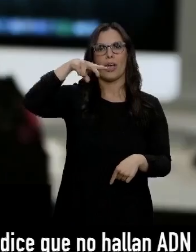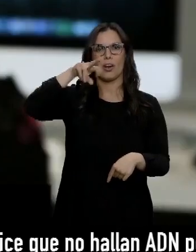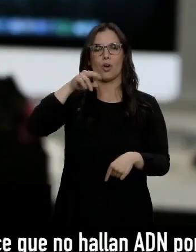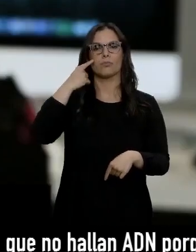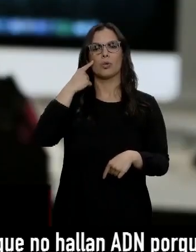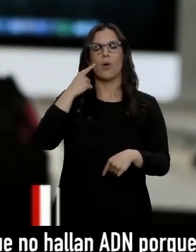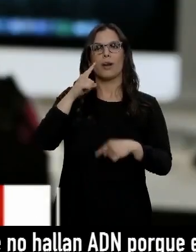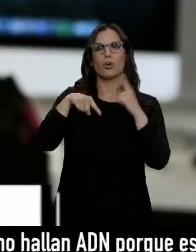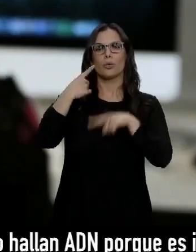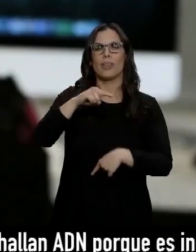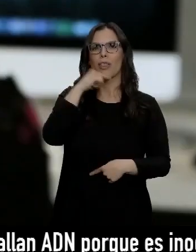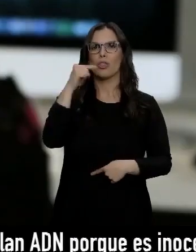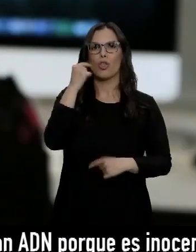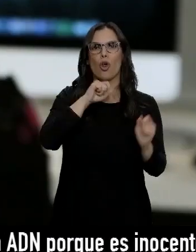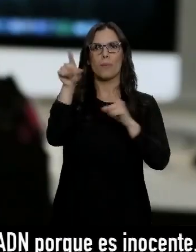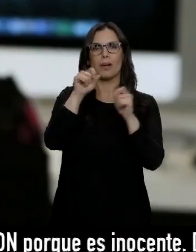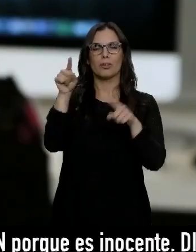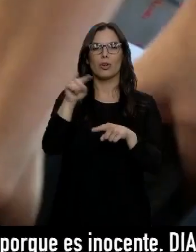duelo migratorio.